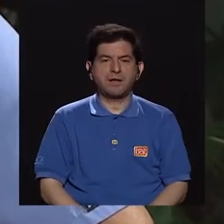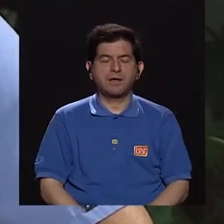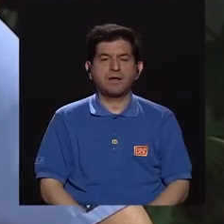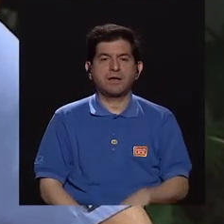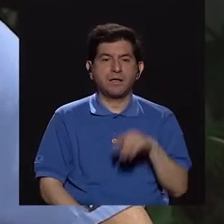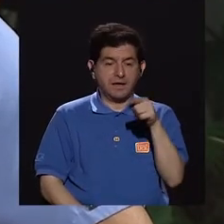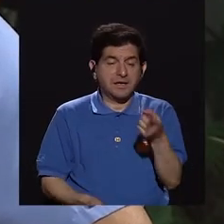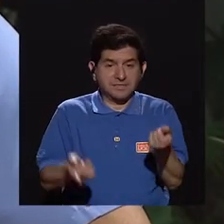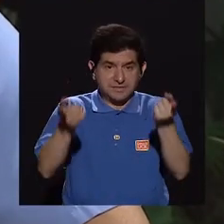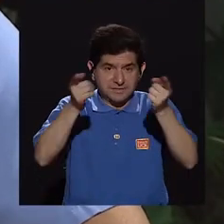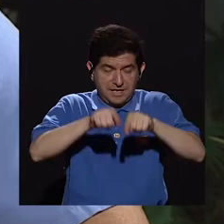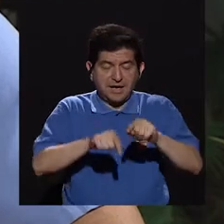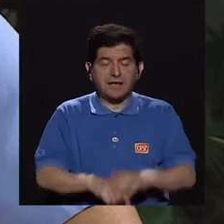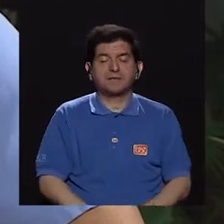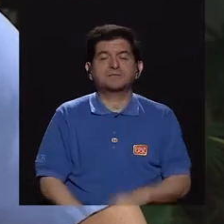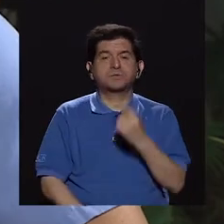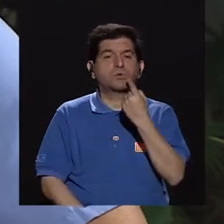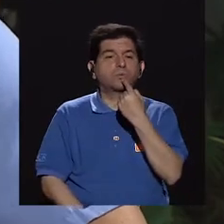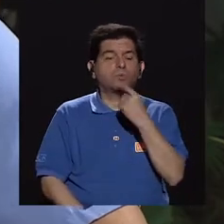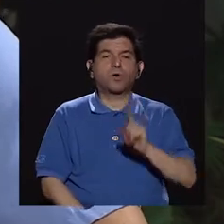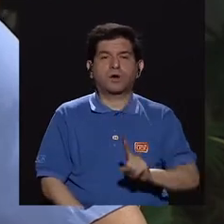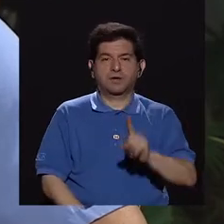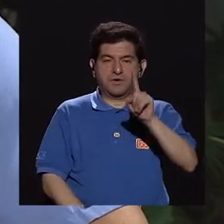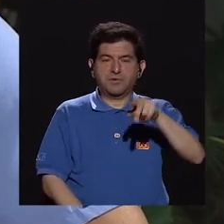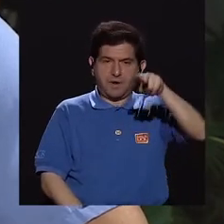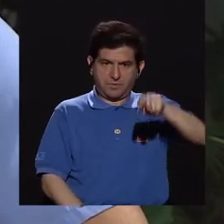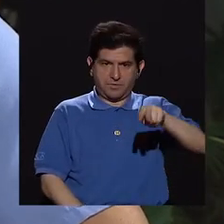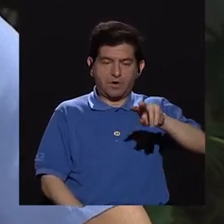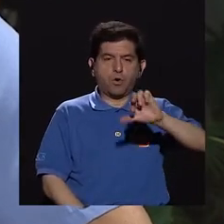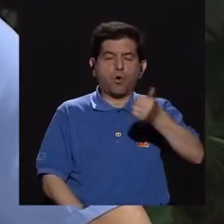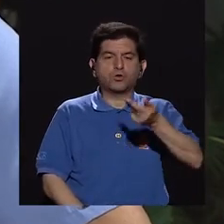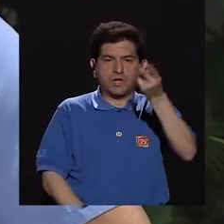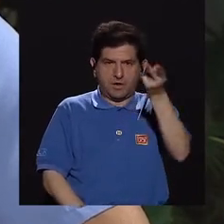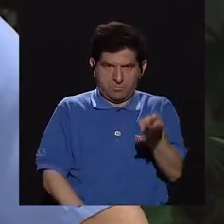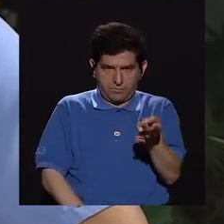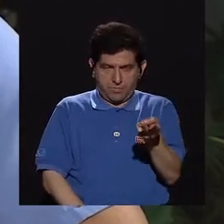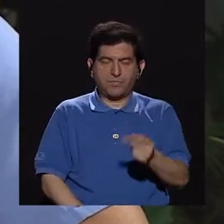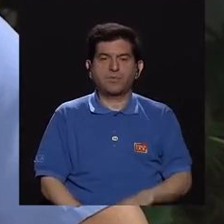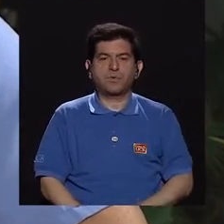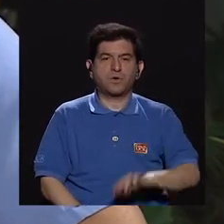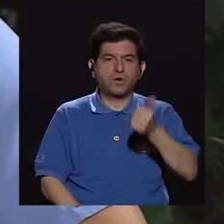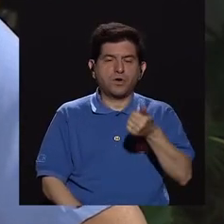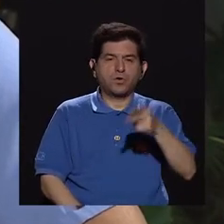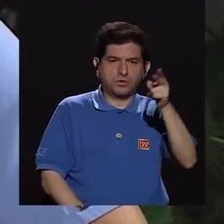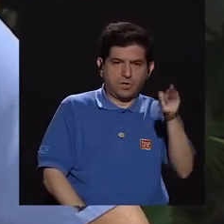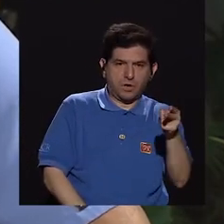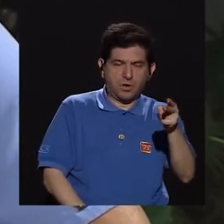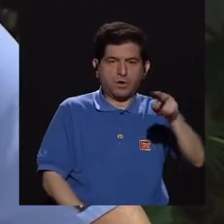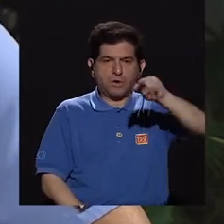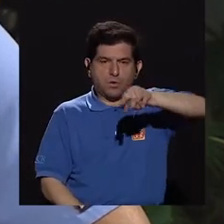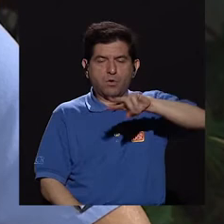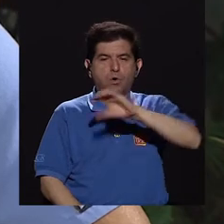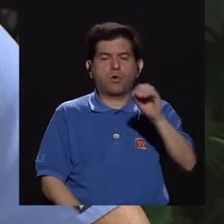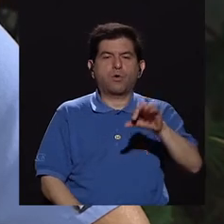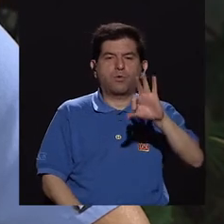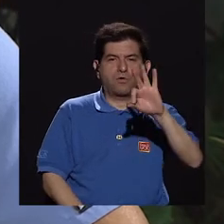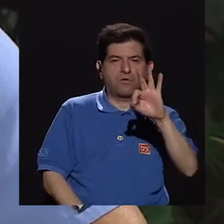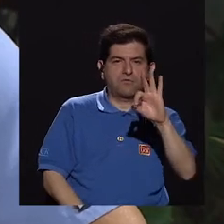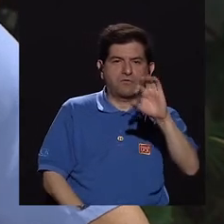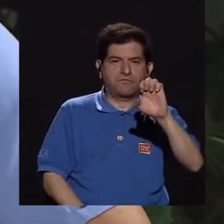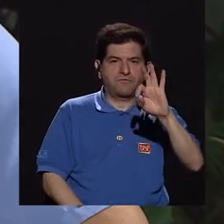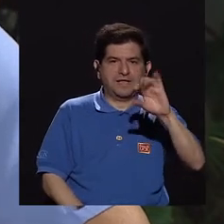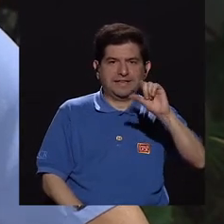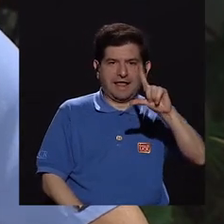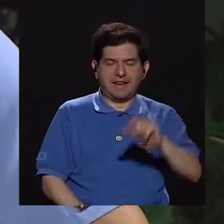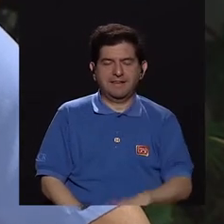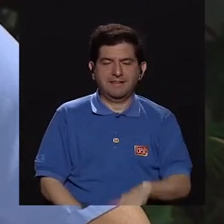decúbito ventral o boca arriba, otra que sería boca abajo y otra que es de medio lado y en posición fetal.